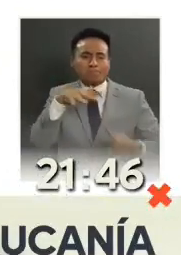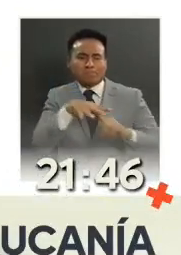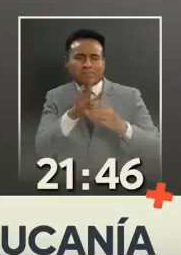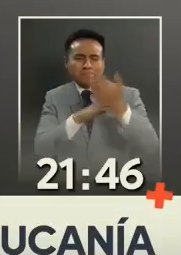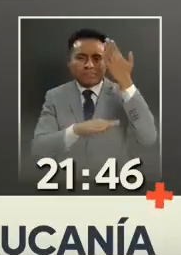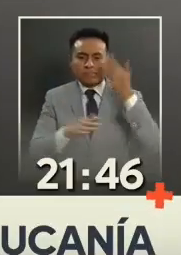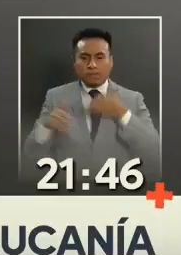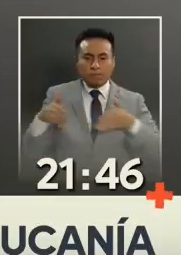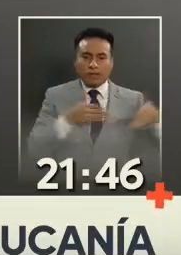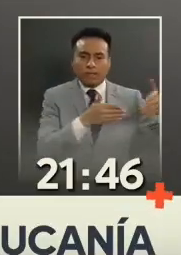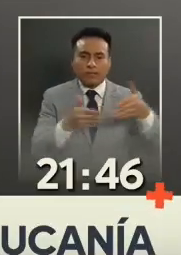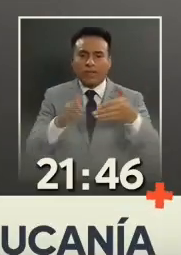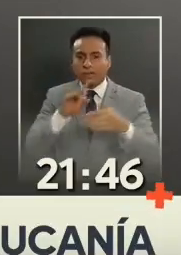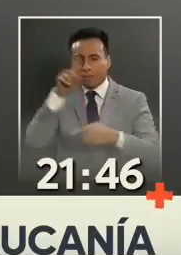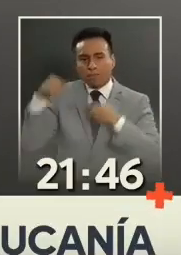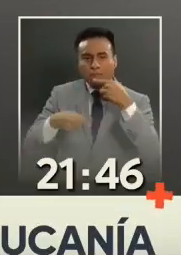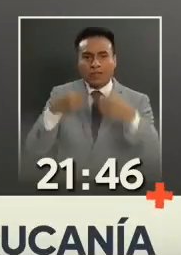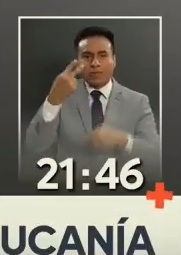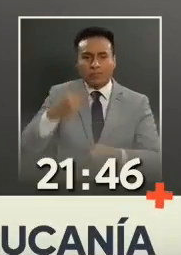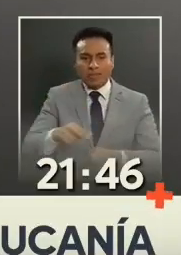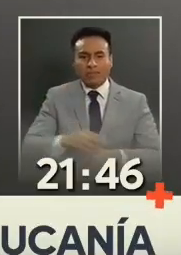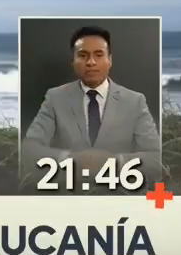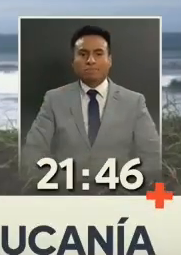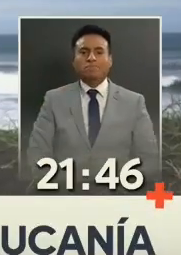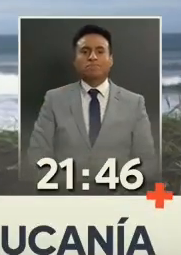ruta patrimonial.